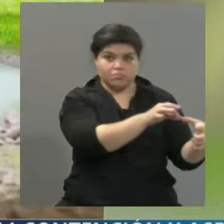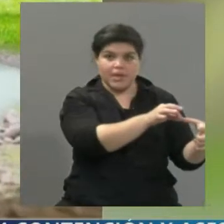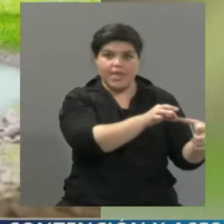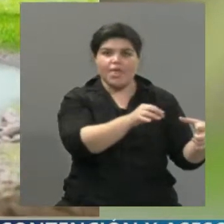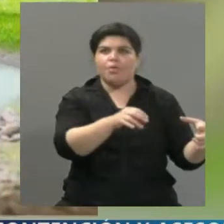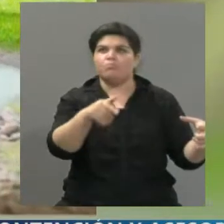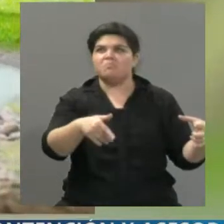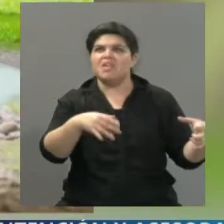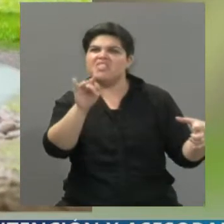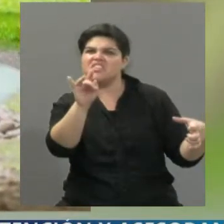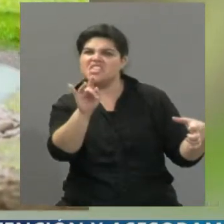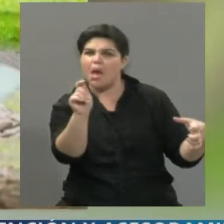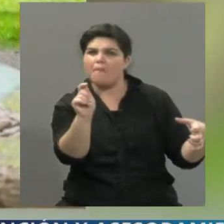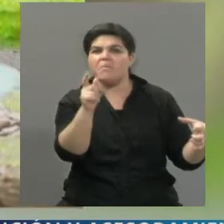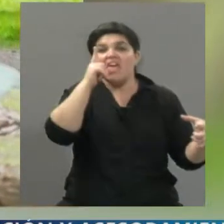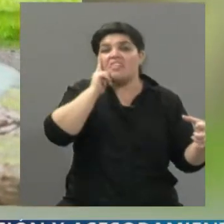de diciembre,